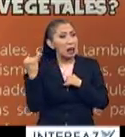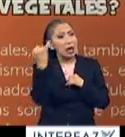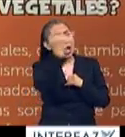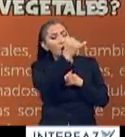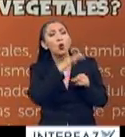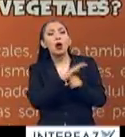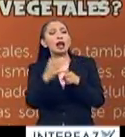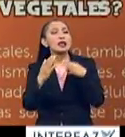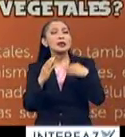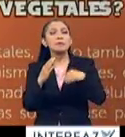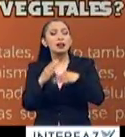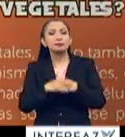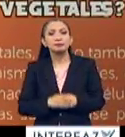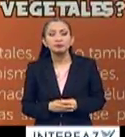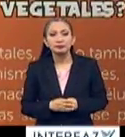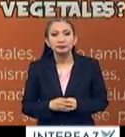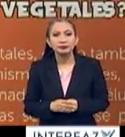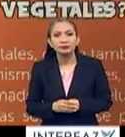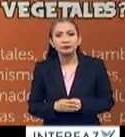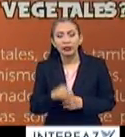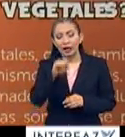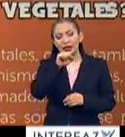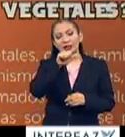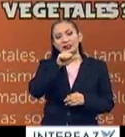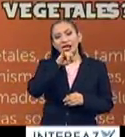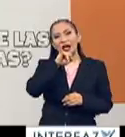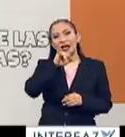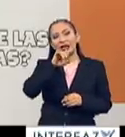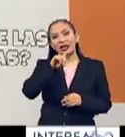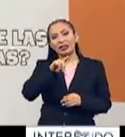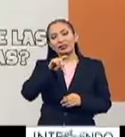a ver, ¿cuál es su correo electrónico? Said,